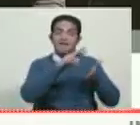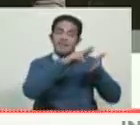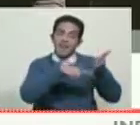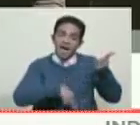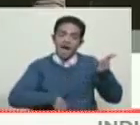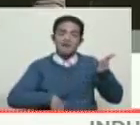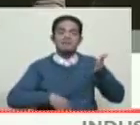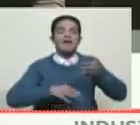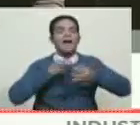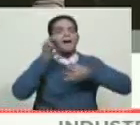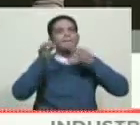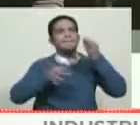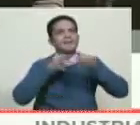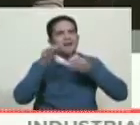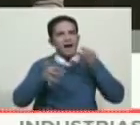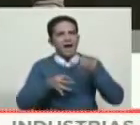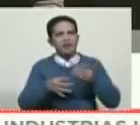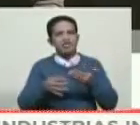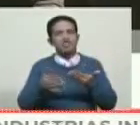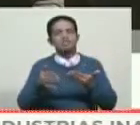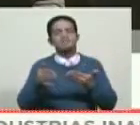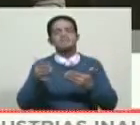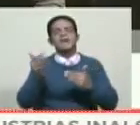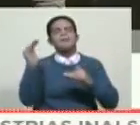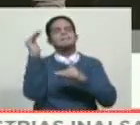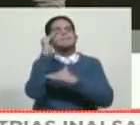los cuarteles, en las iglesias,